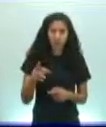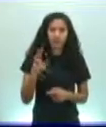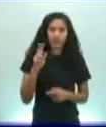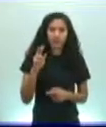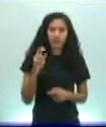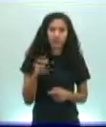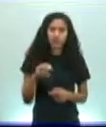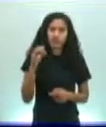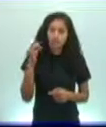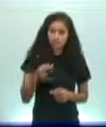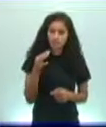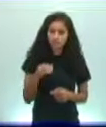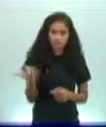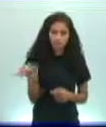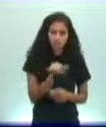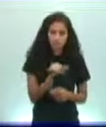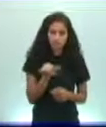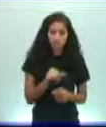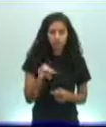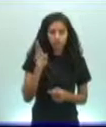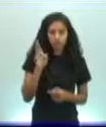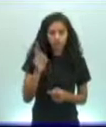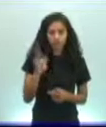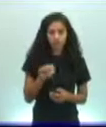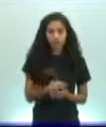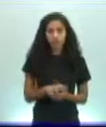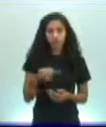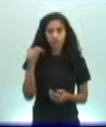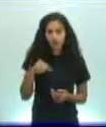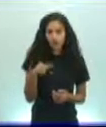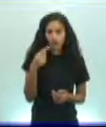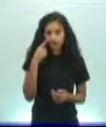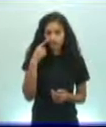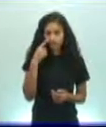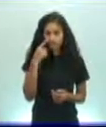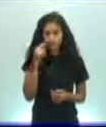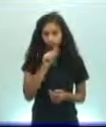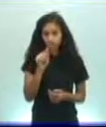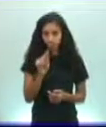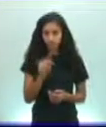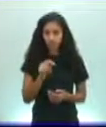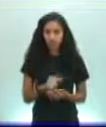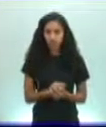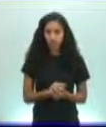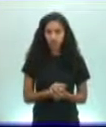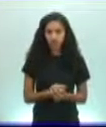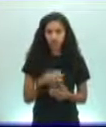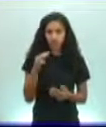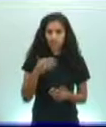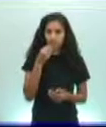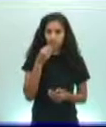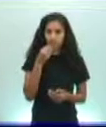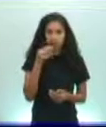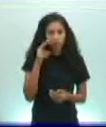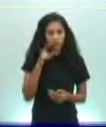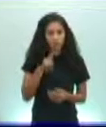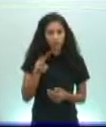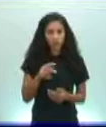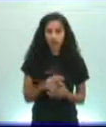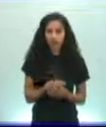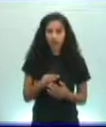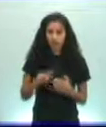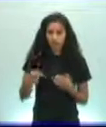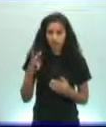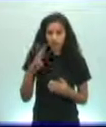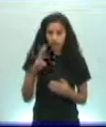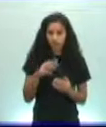este siempre será un número racional. Ahora vamos a ver el ejercicio, si siempre podemos encontrar los cuadrados y